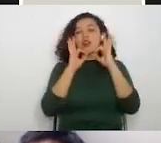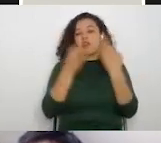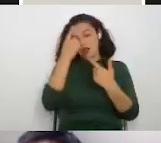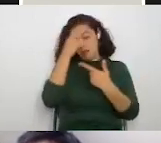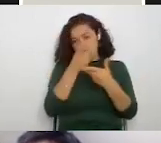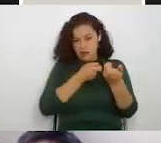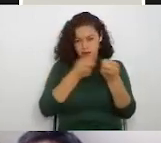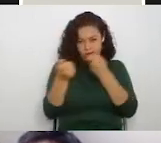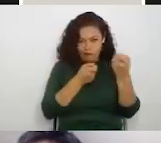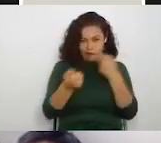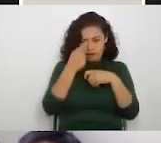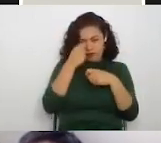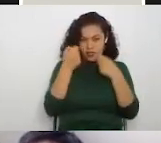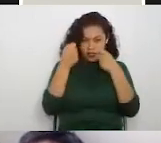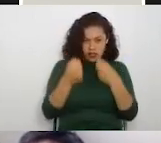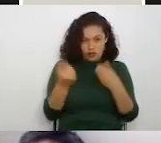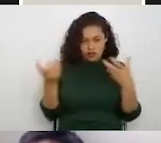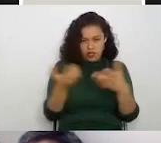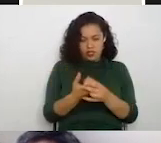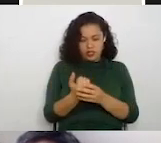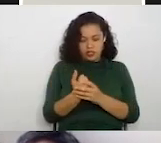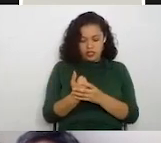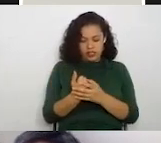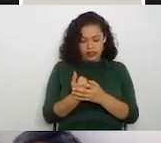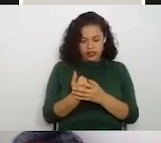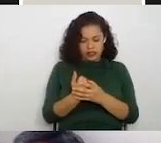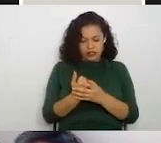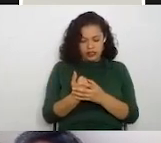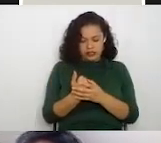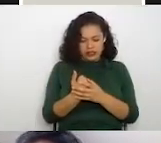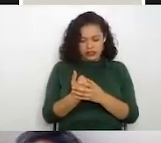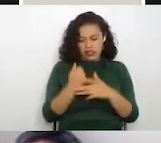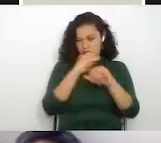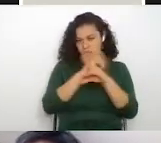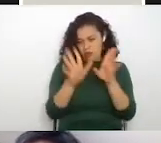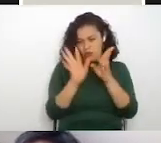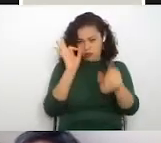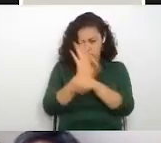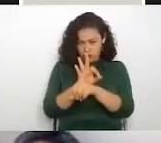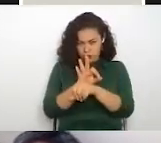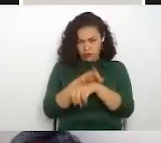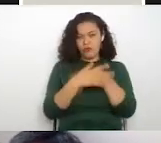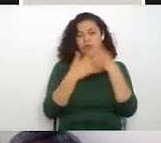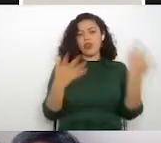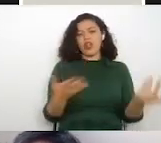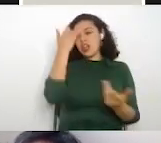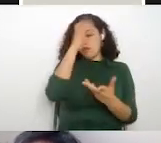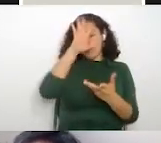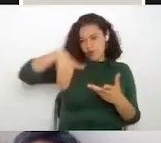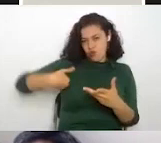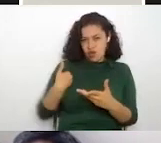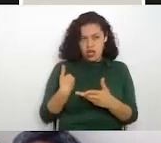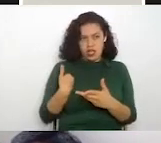control para garantizar, ¿no? la protección de la información, los tiempos de retención, porque eso se